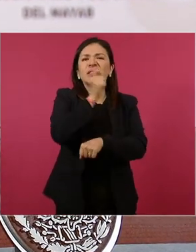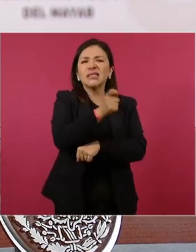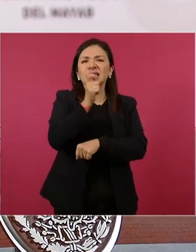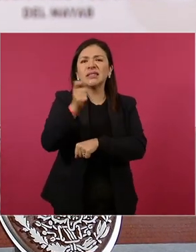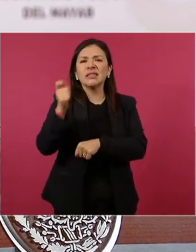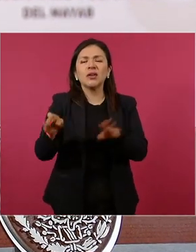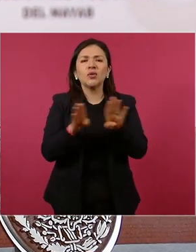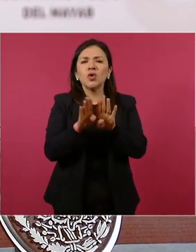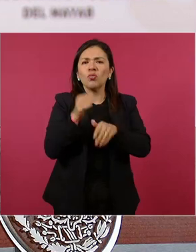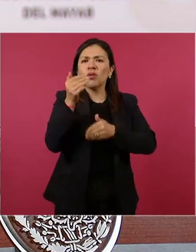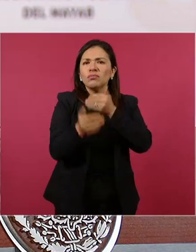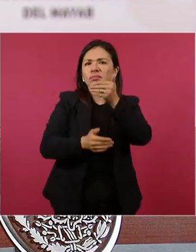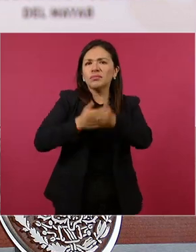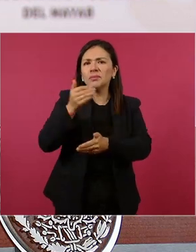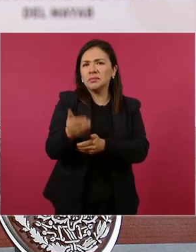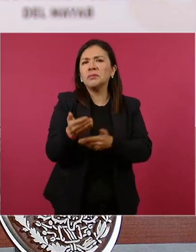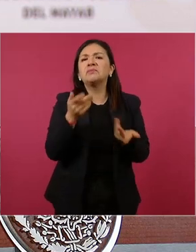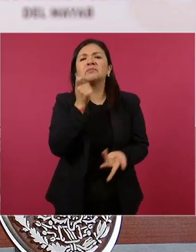el avance de las obras,